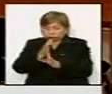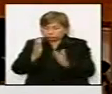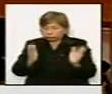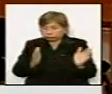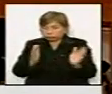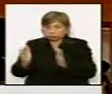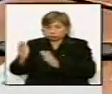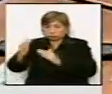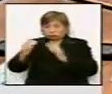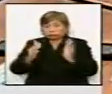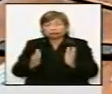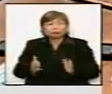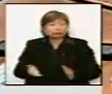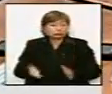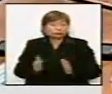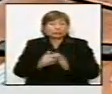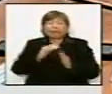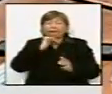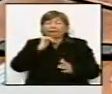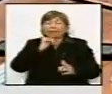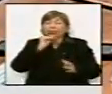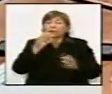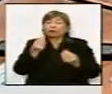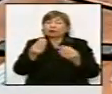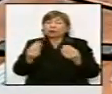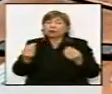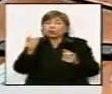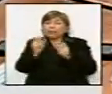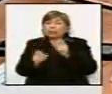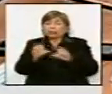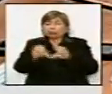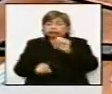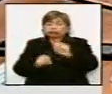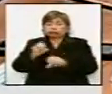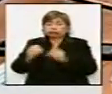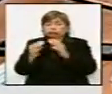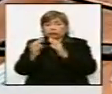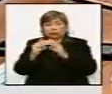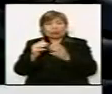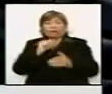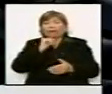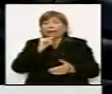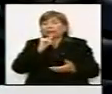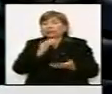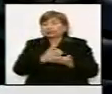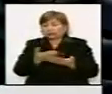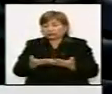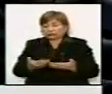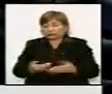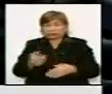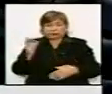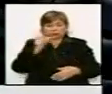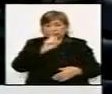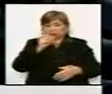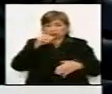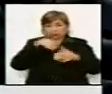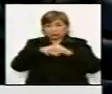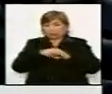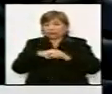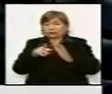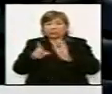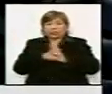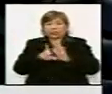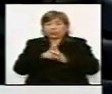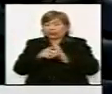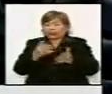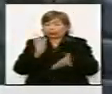territorial y social, muchos de los que ocupan estos terrenos y predios deben considerar la procedencia de ellos para no entrar en un marco de